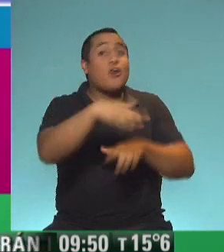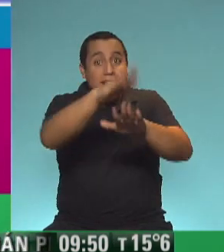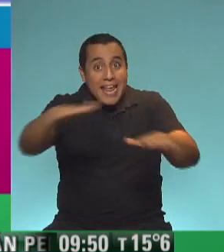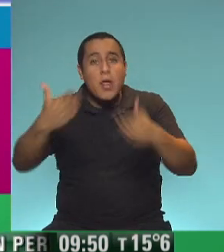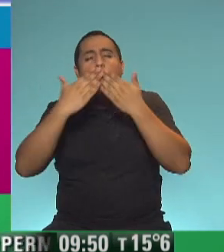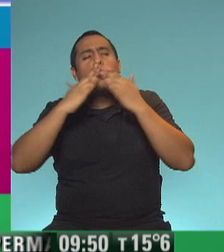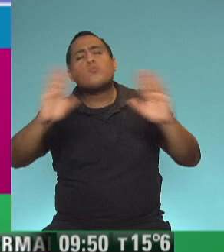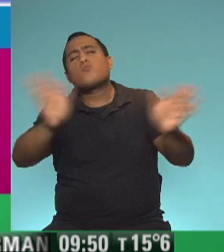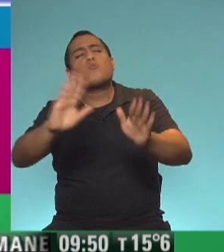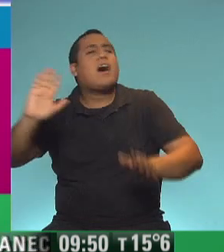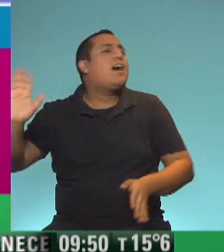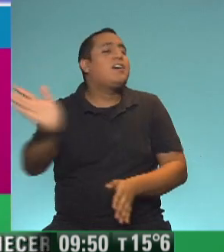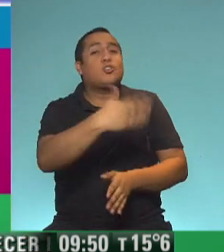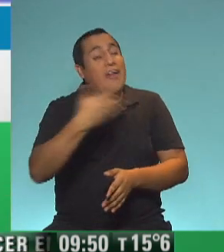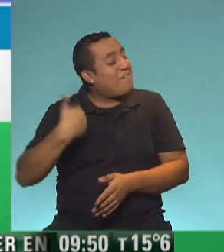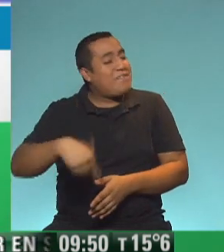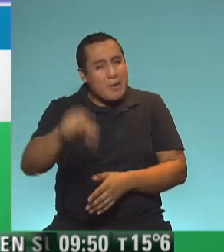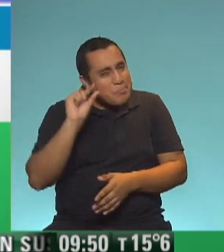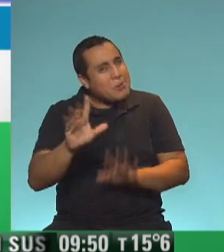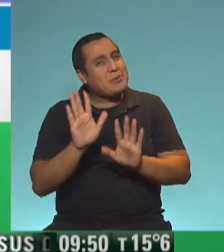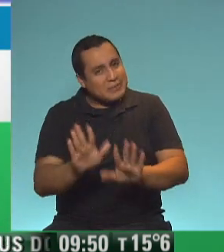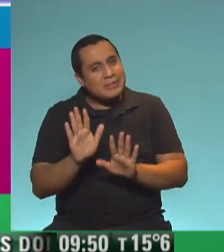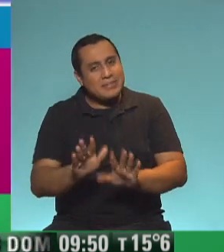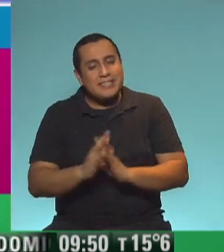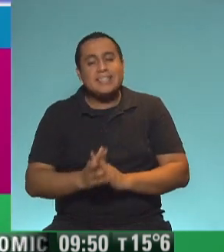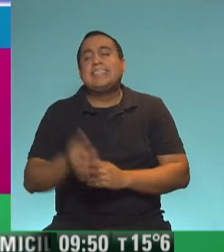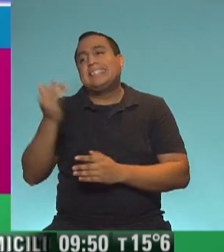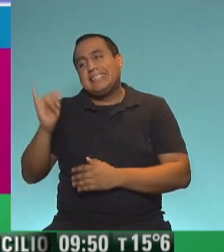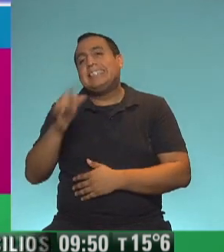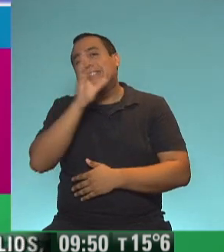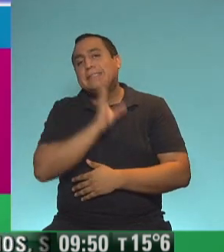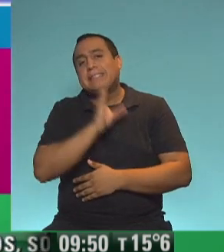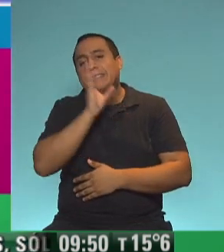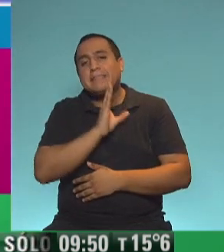los jardines. Ya falta poco. Hay que tener paciencia.